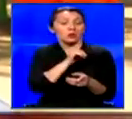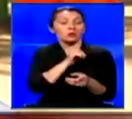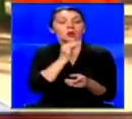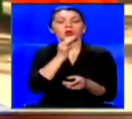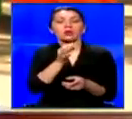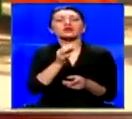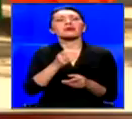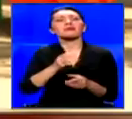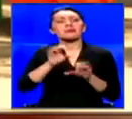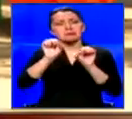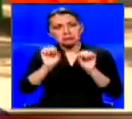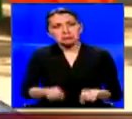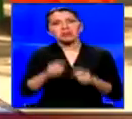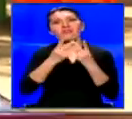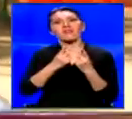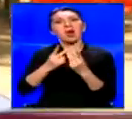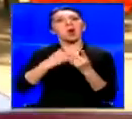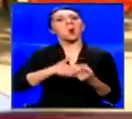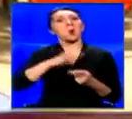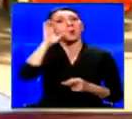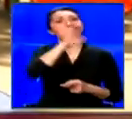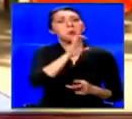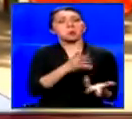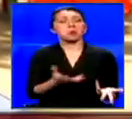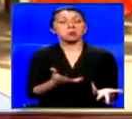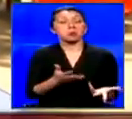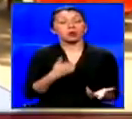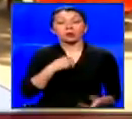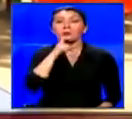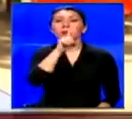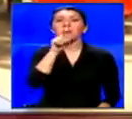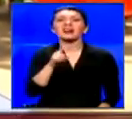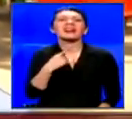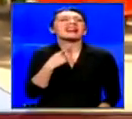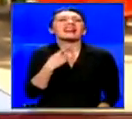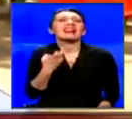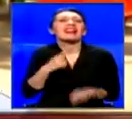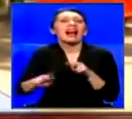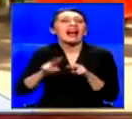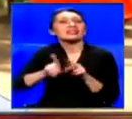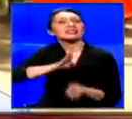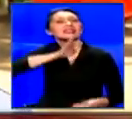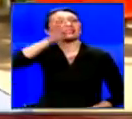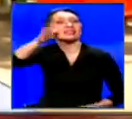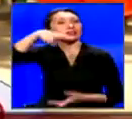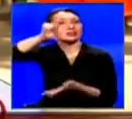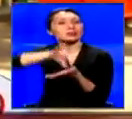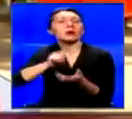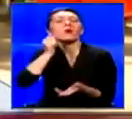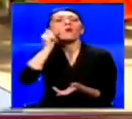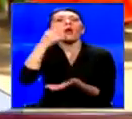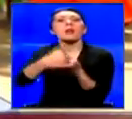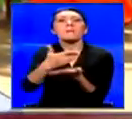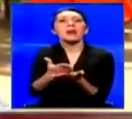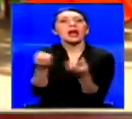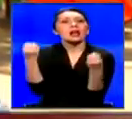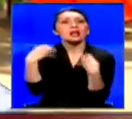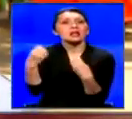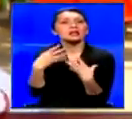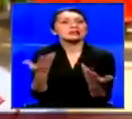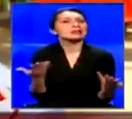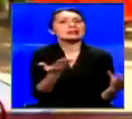defina un viaje de gusto. Pregunté qué iban a hacer, cuál era el plan de